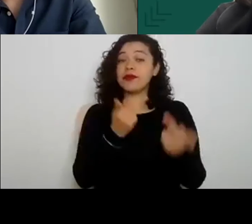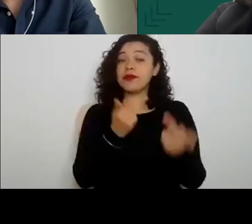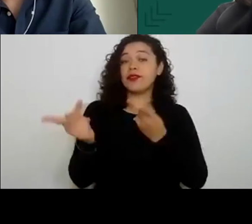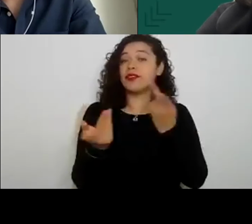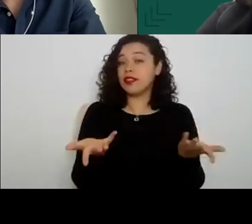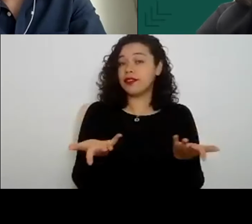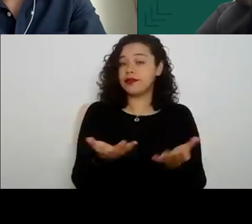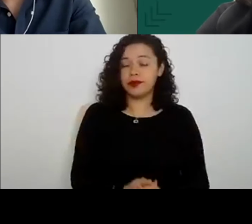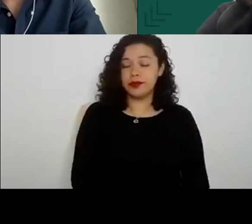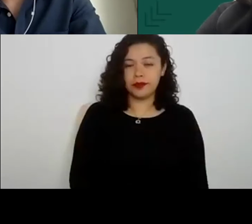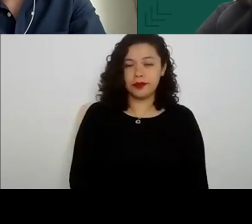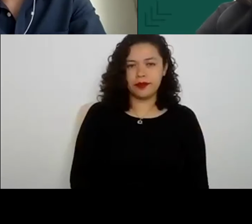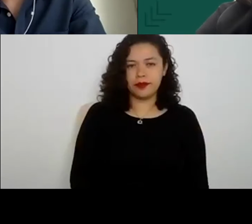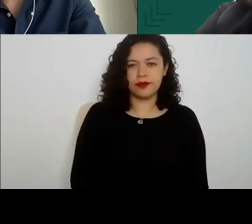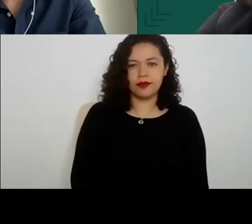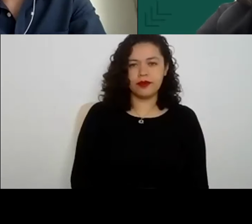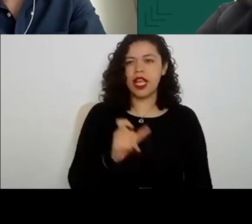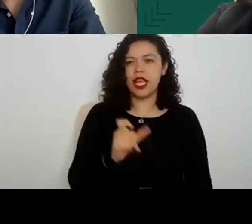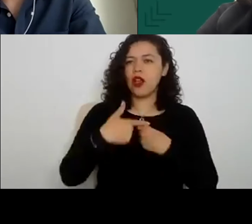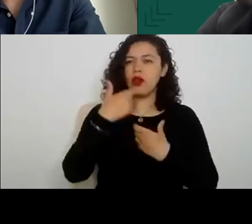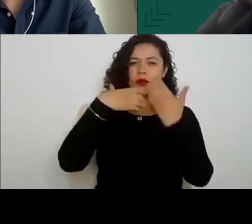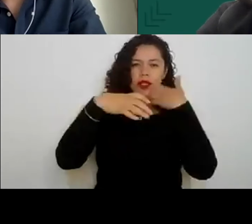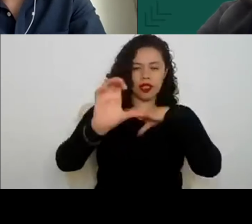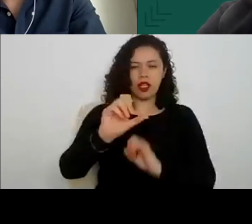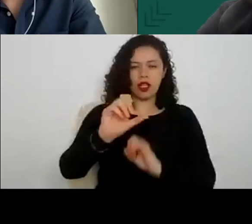¿Algún comentario? Lupita, qué gusto saludarte.